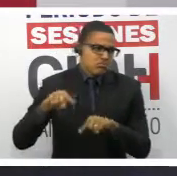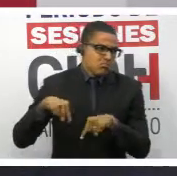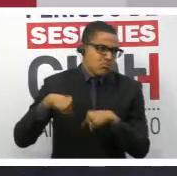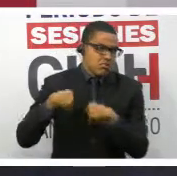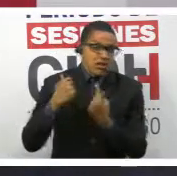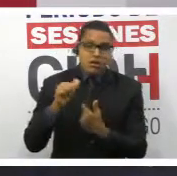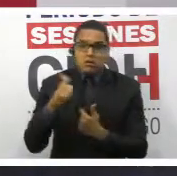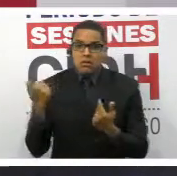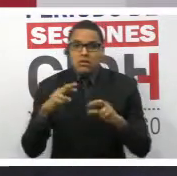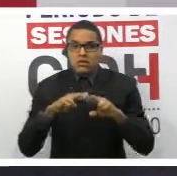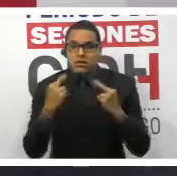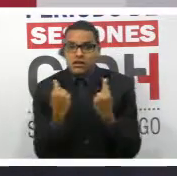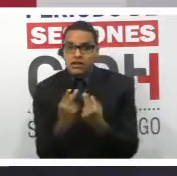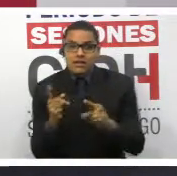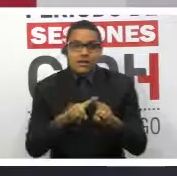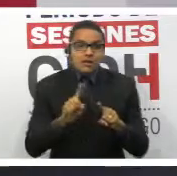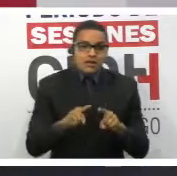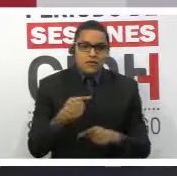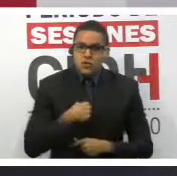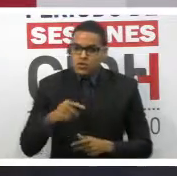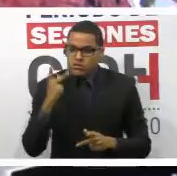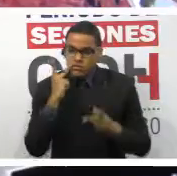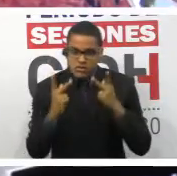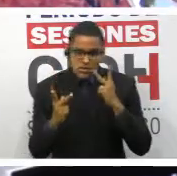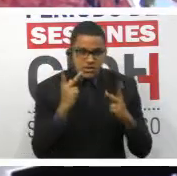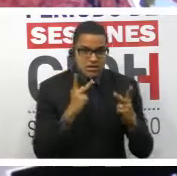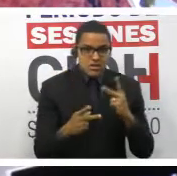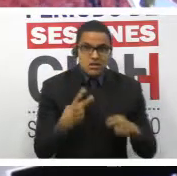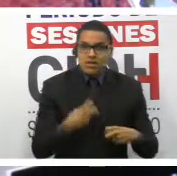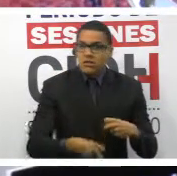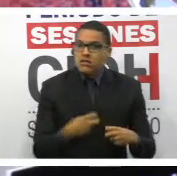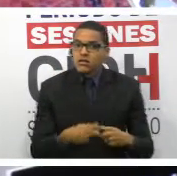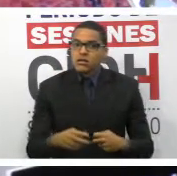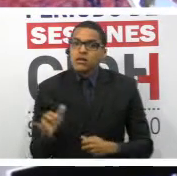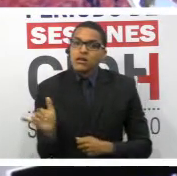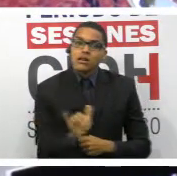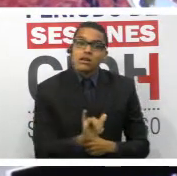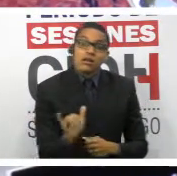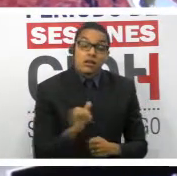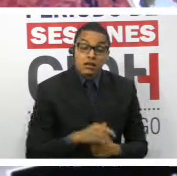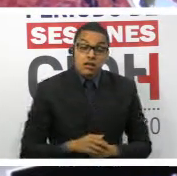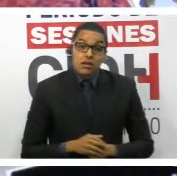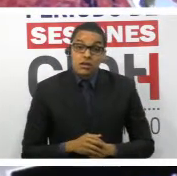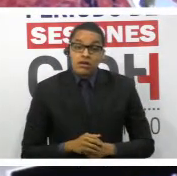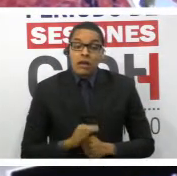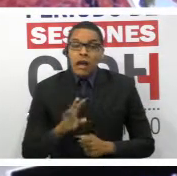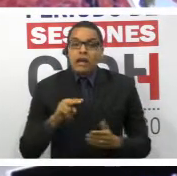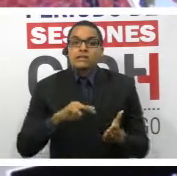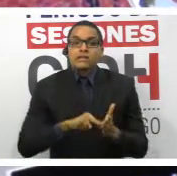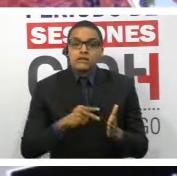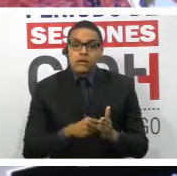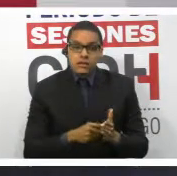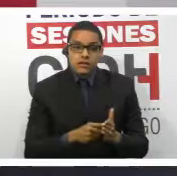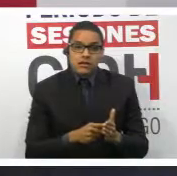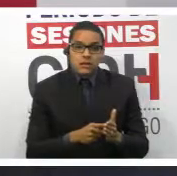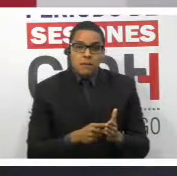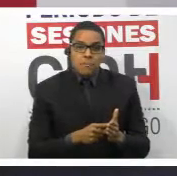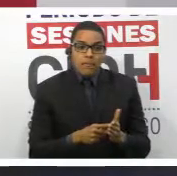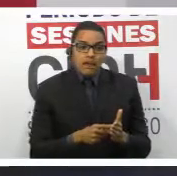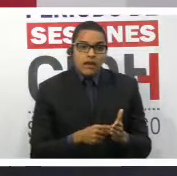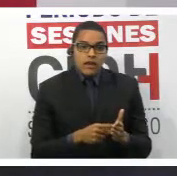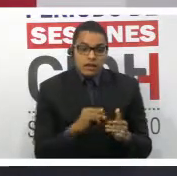state university fuertemente and entering that we incluida en el